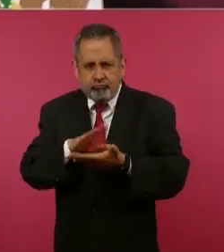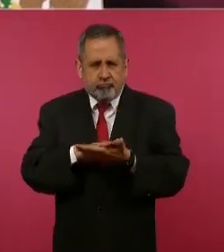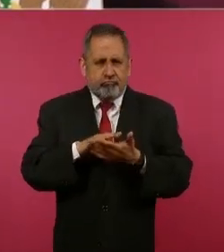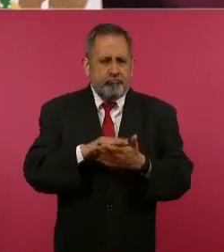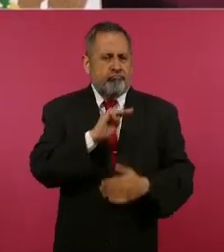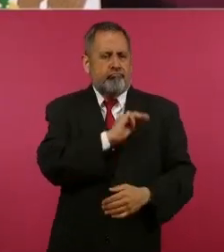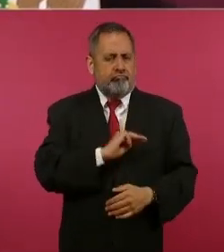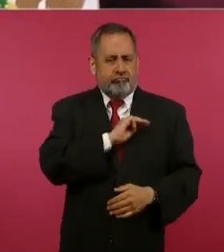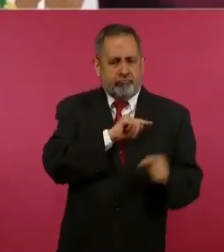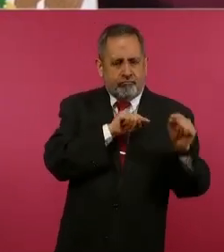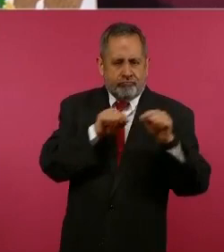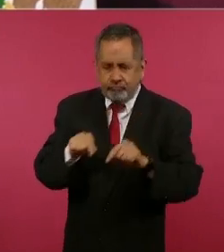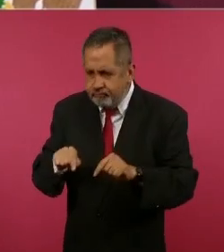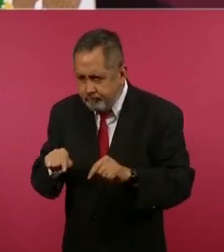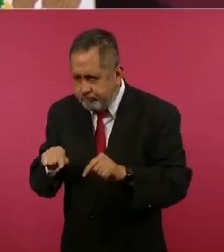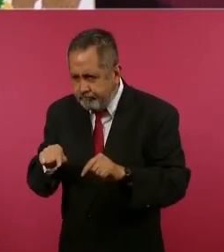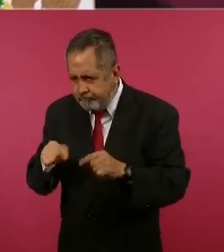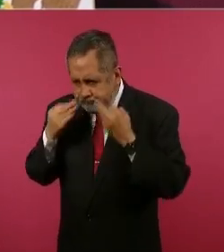misioneros,